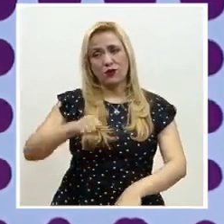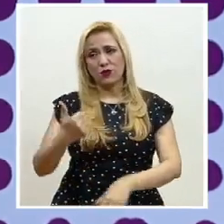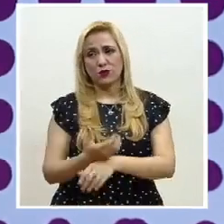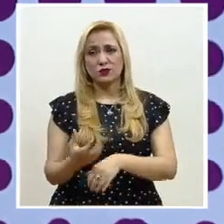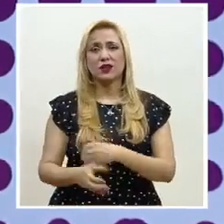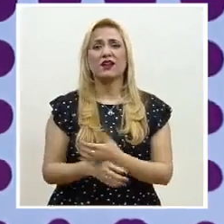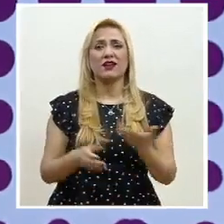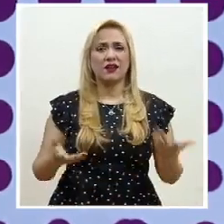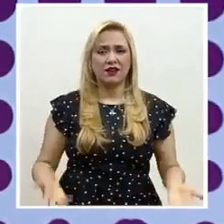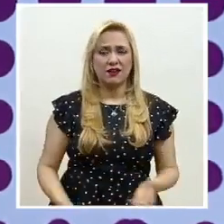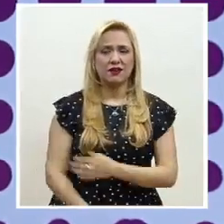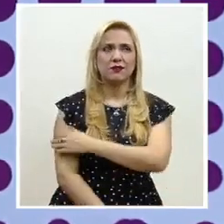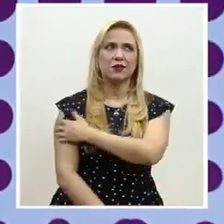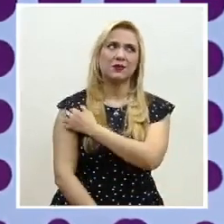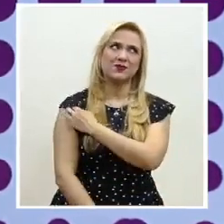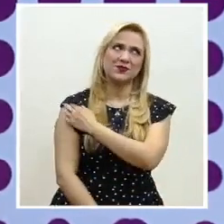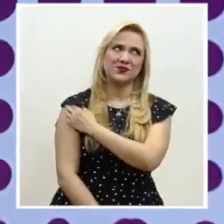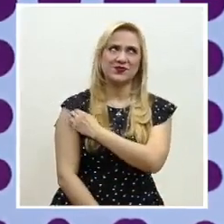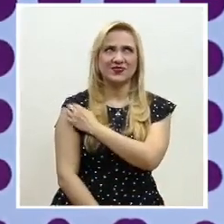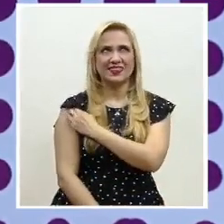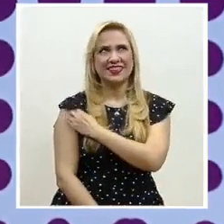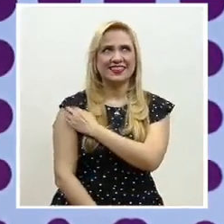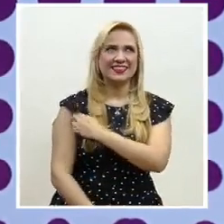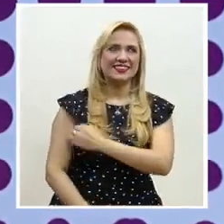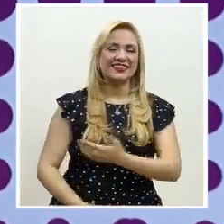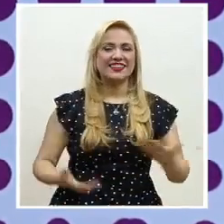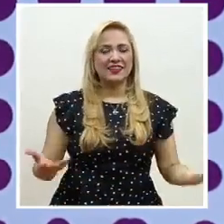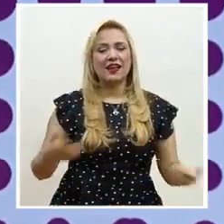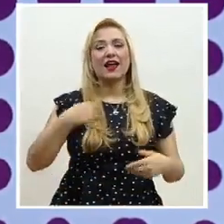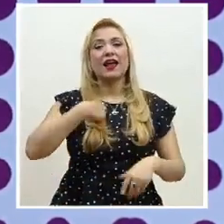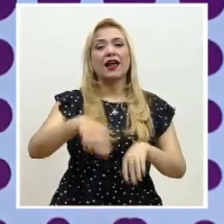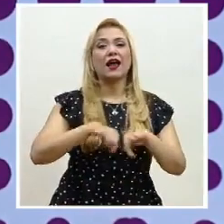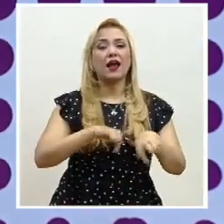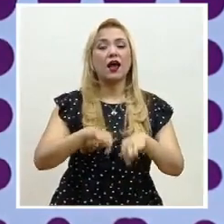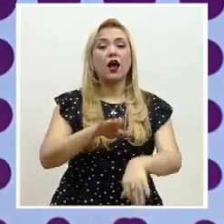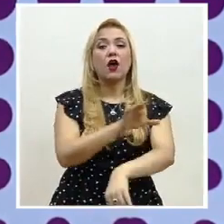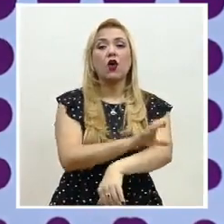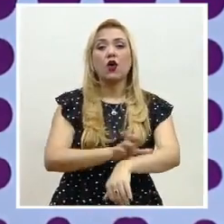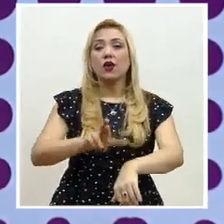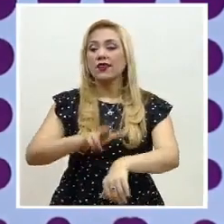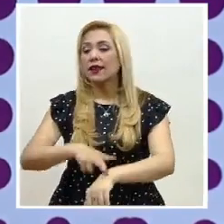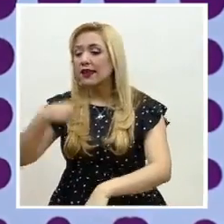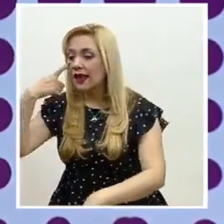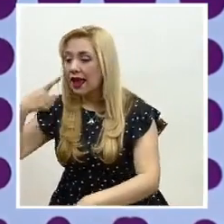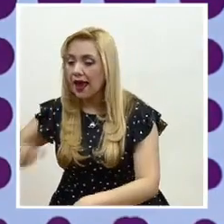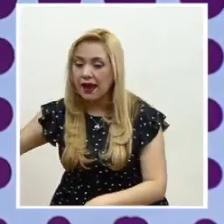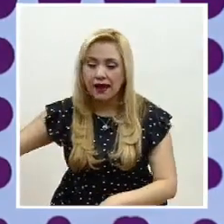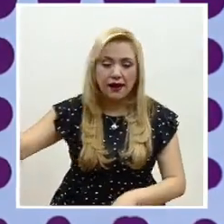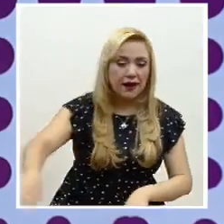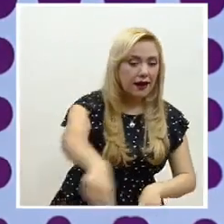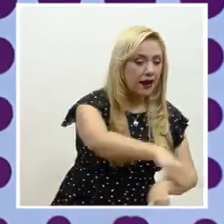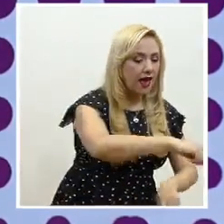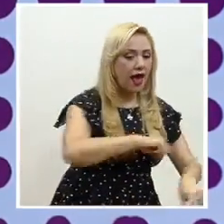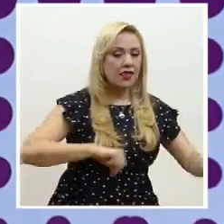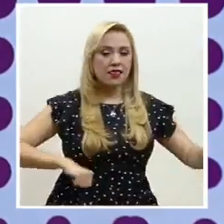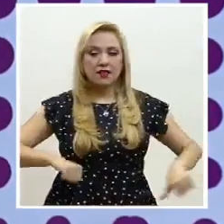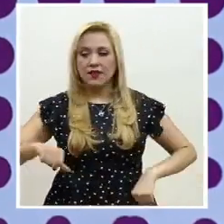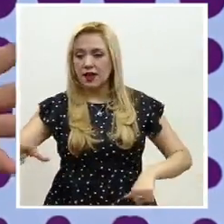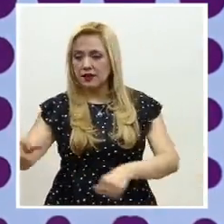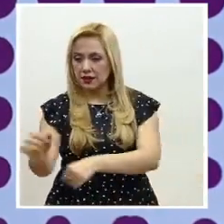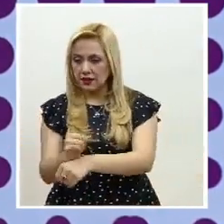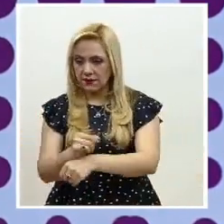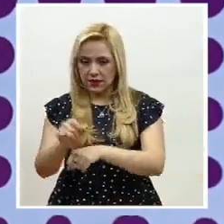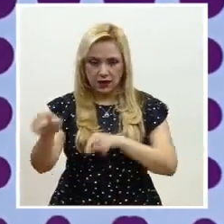papel básicamente, y es redundante nuestro puesto, nuestro trabajo es coordinar las actividades de los secretarios de estudio y cuenta.